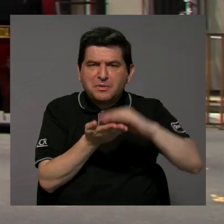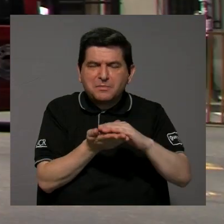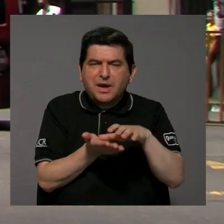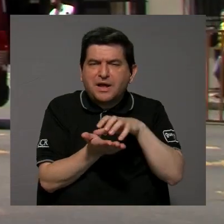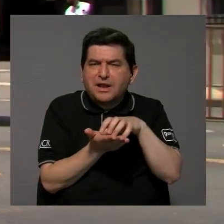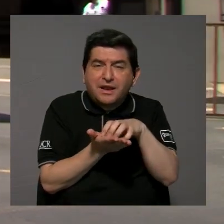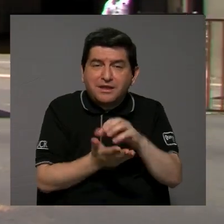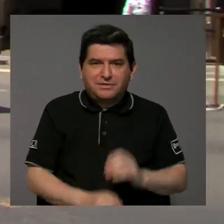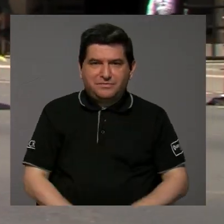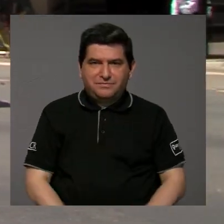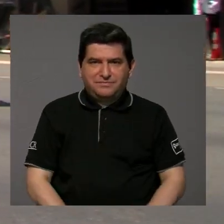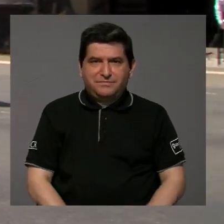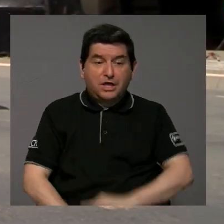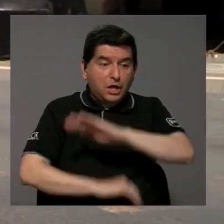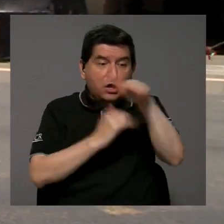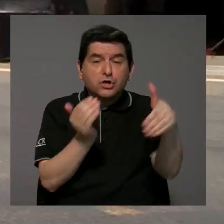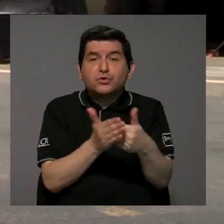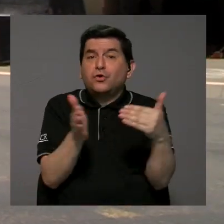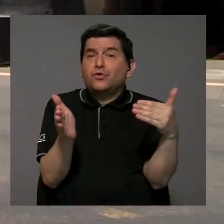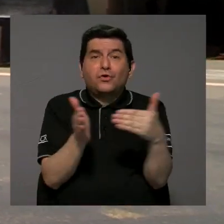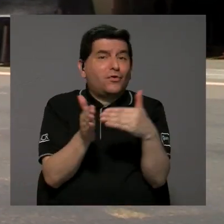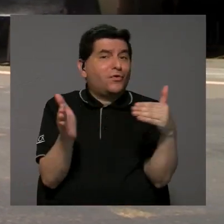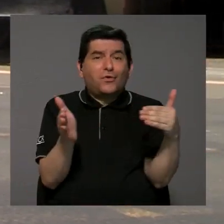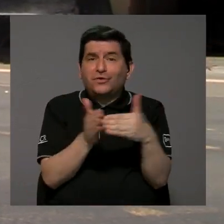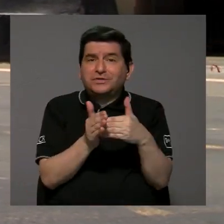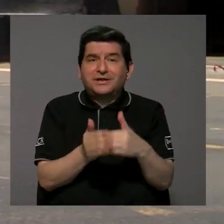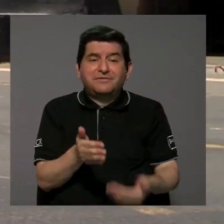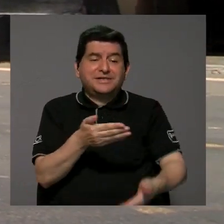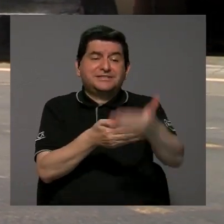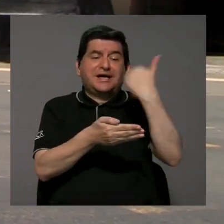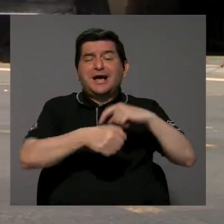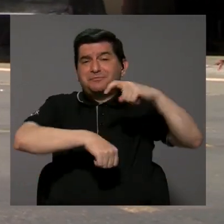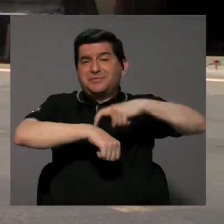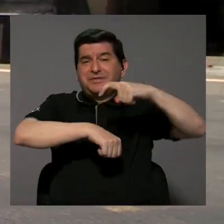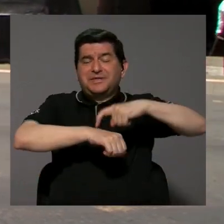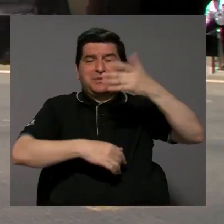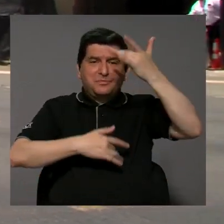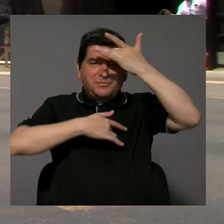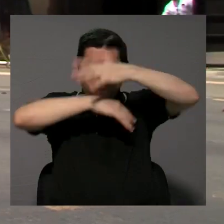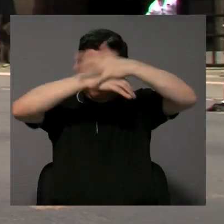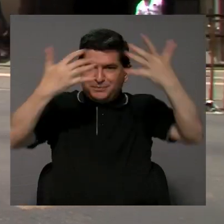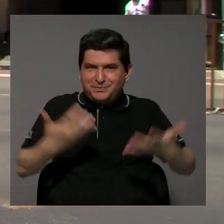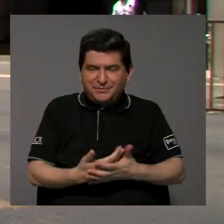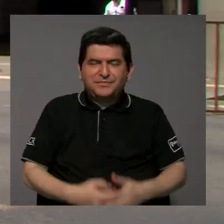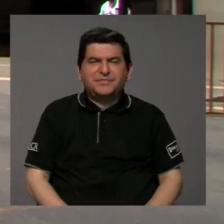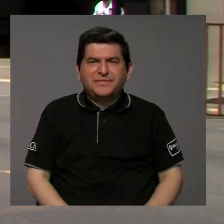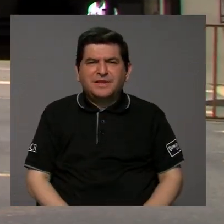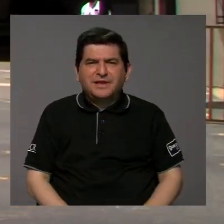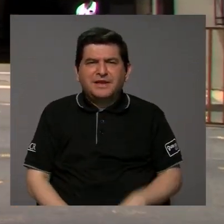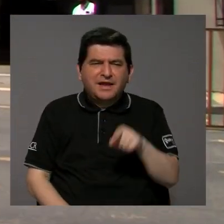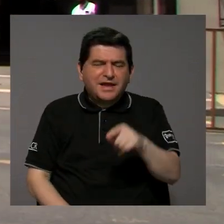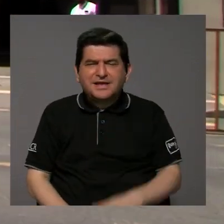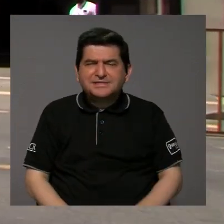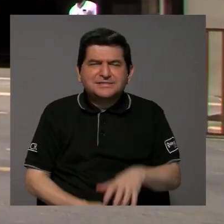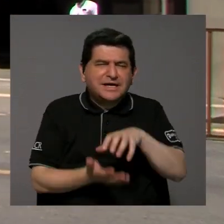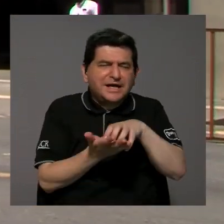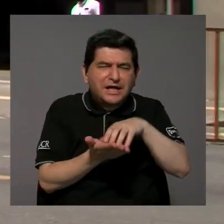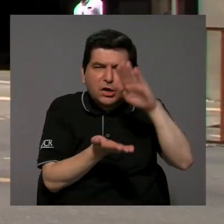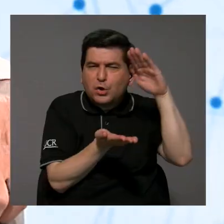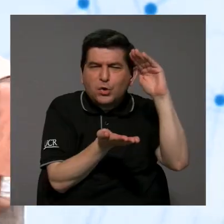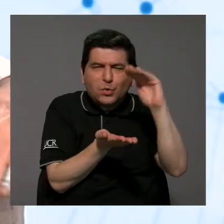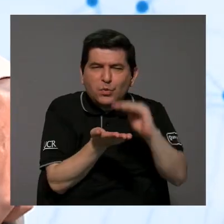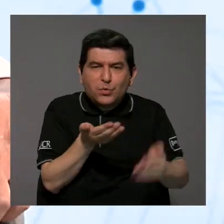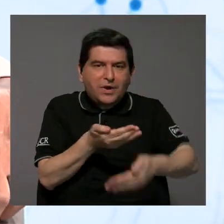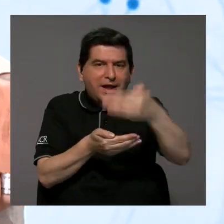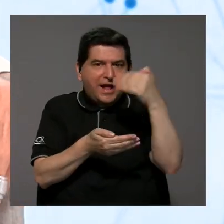la incertidumbre, entonces todo volvió al momento prepandemia. La incertidumbre se